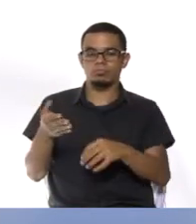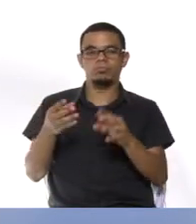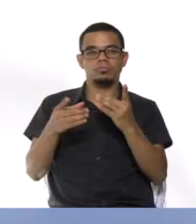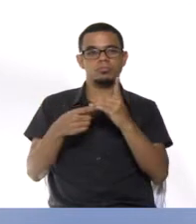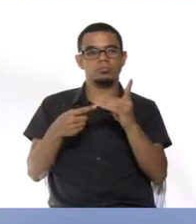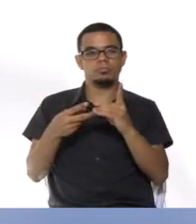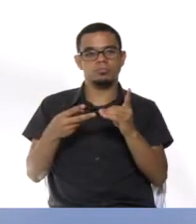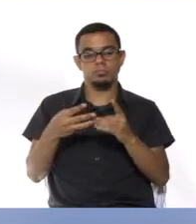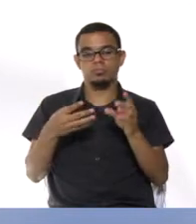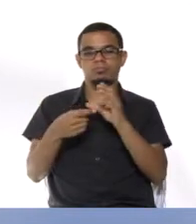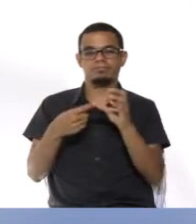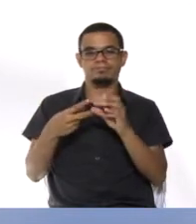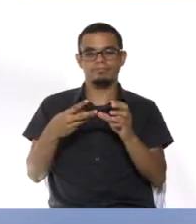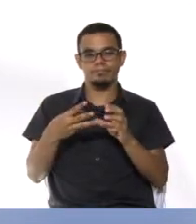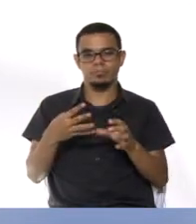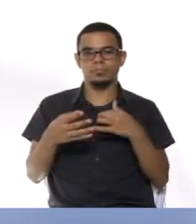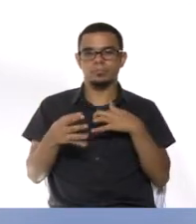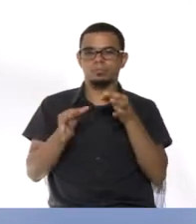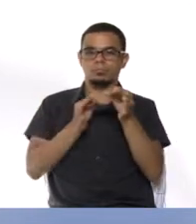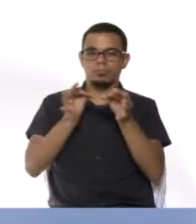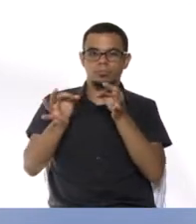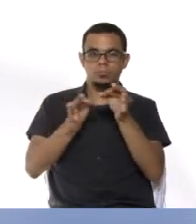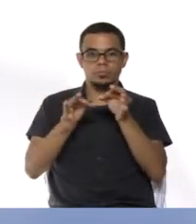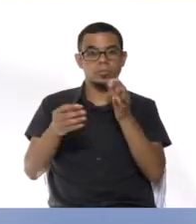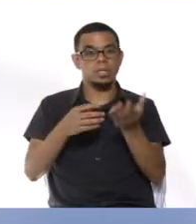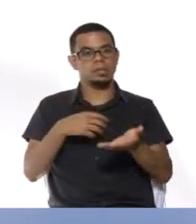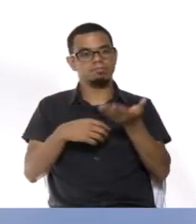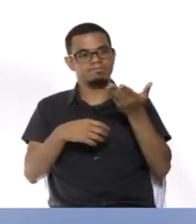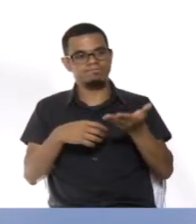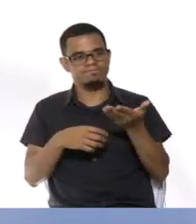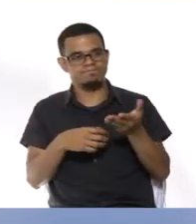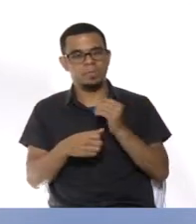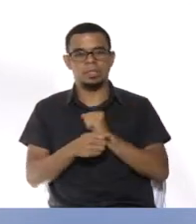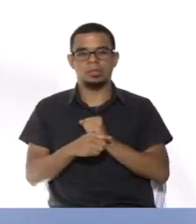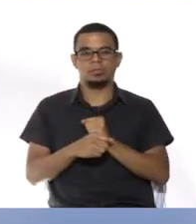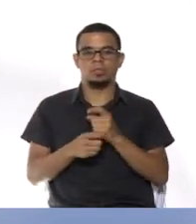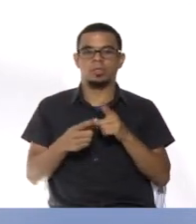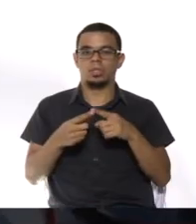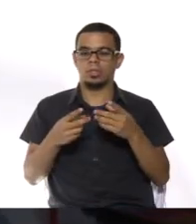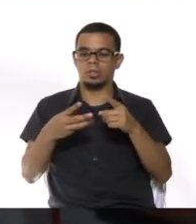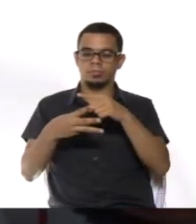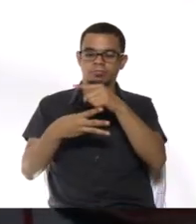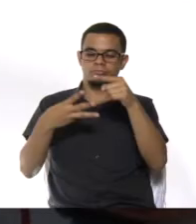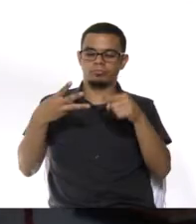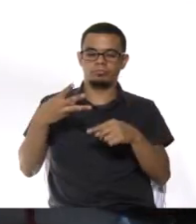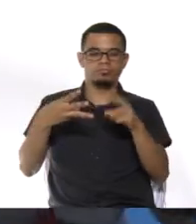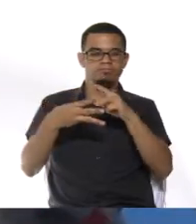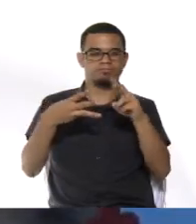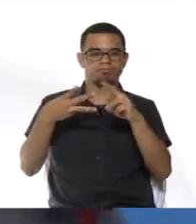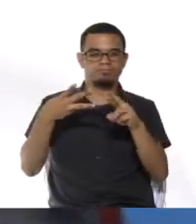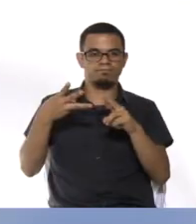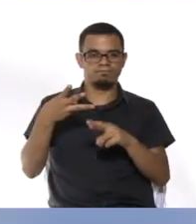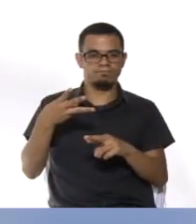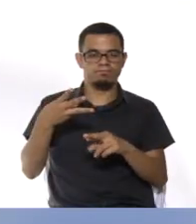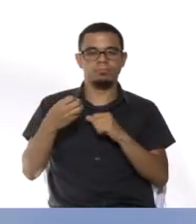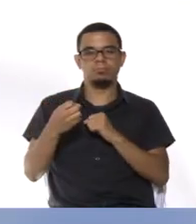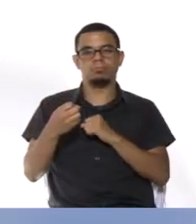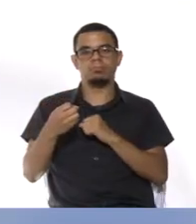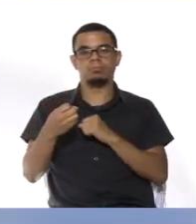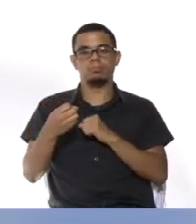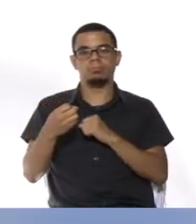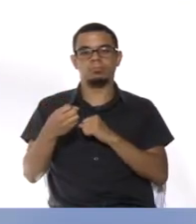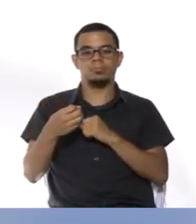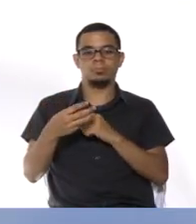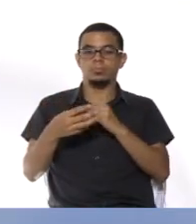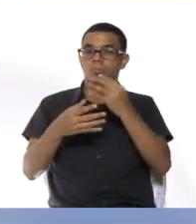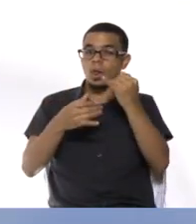Cuando vamos desarrollando el tema sobre las 3 R, sobre la importancia de las 3 R, luego también